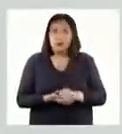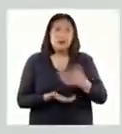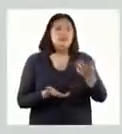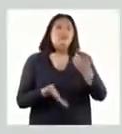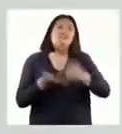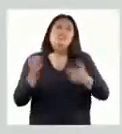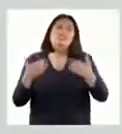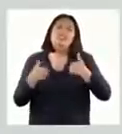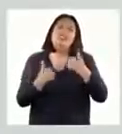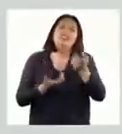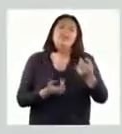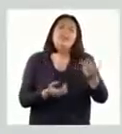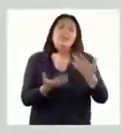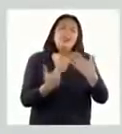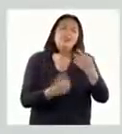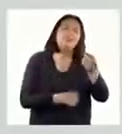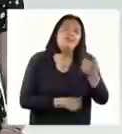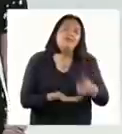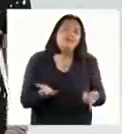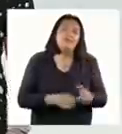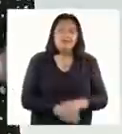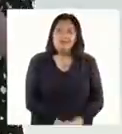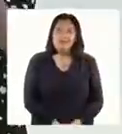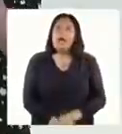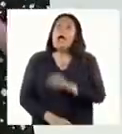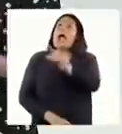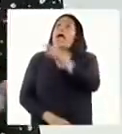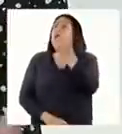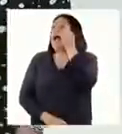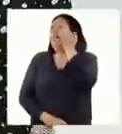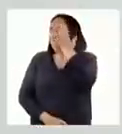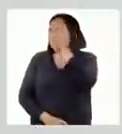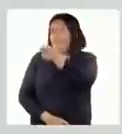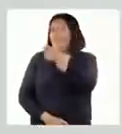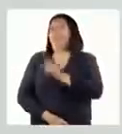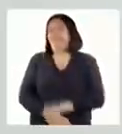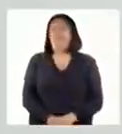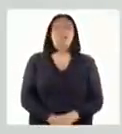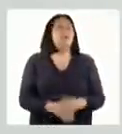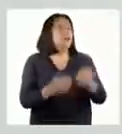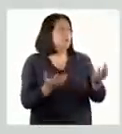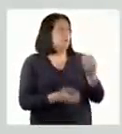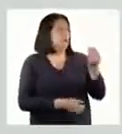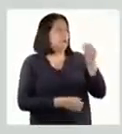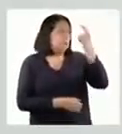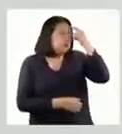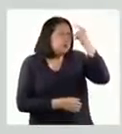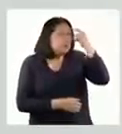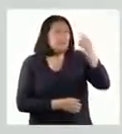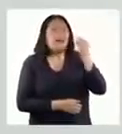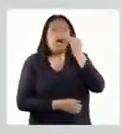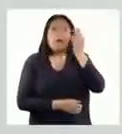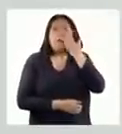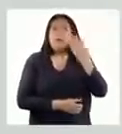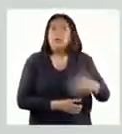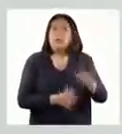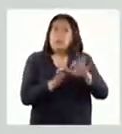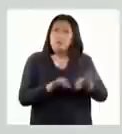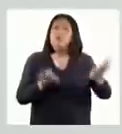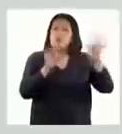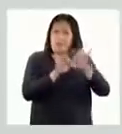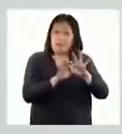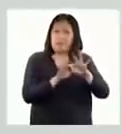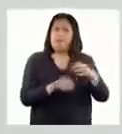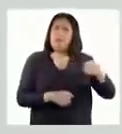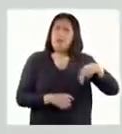qué animal creen que estoy hablando? De las abejas. ¿Y por qué creen que las abejas son indispensables